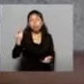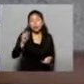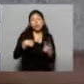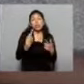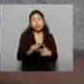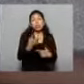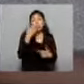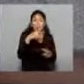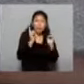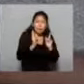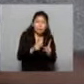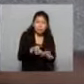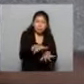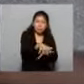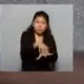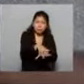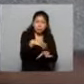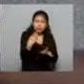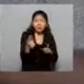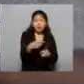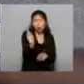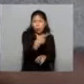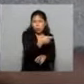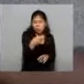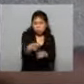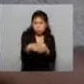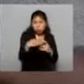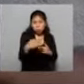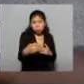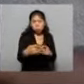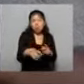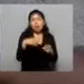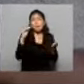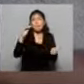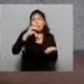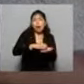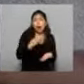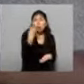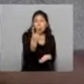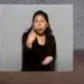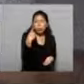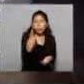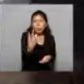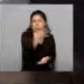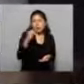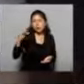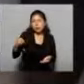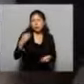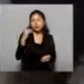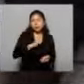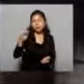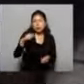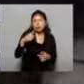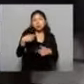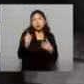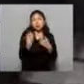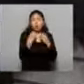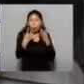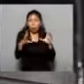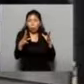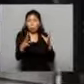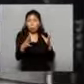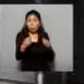zapatilla se te va en una semana a 4.500 pesos. Es decir, ¿cómo puede ser que se vaya